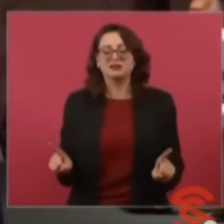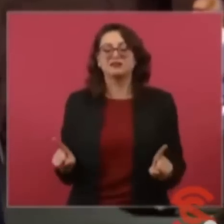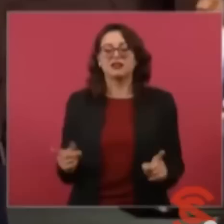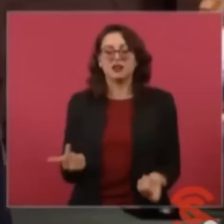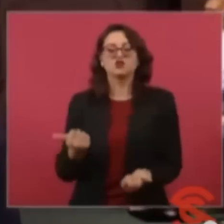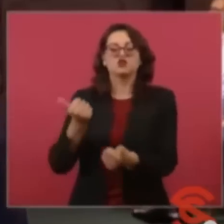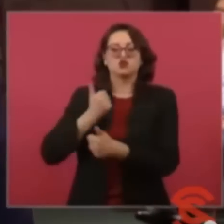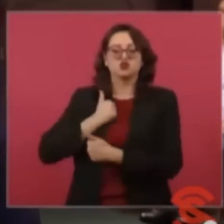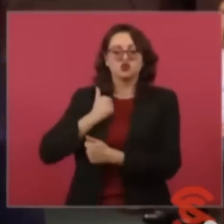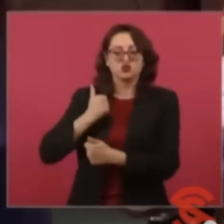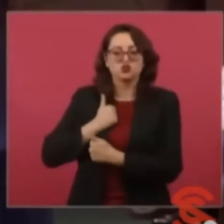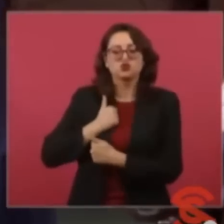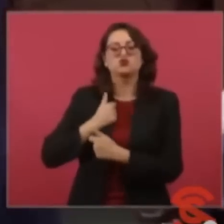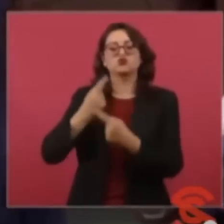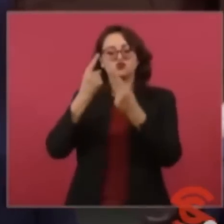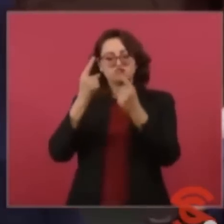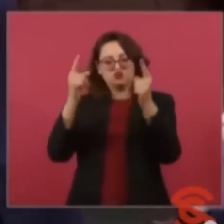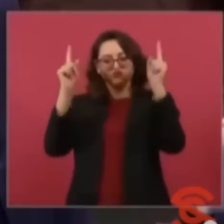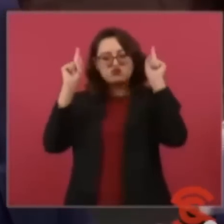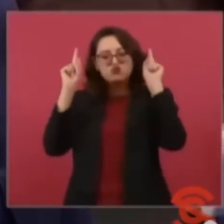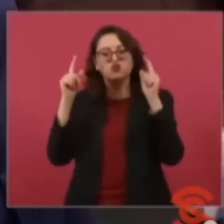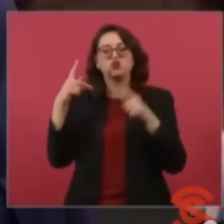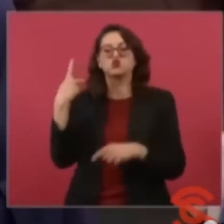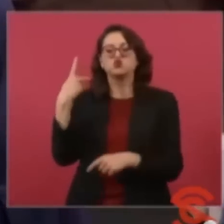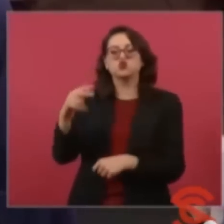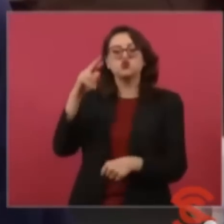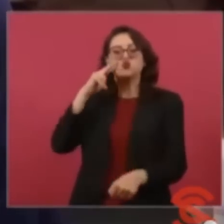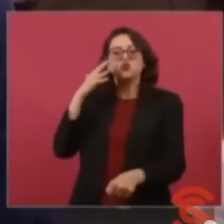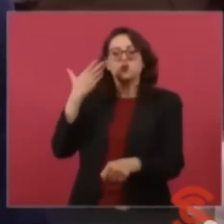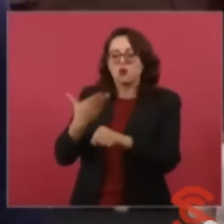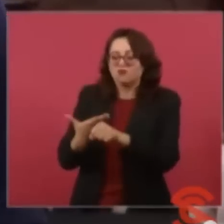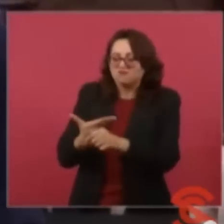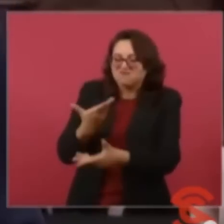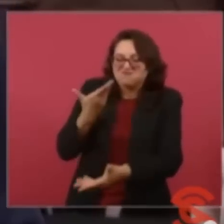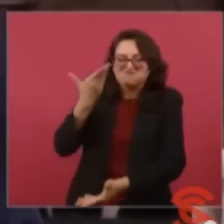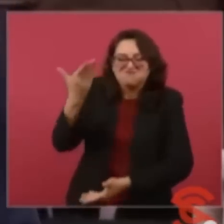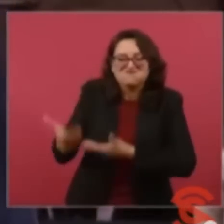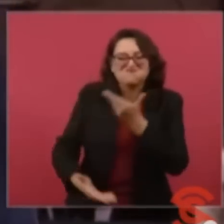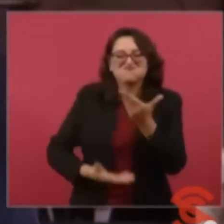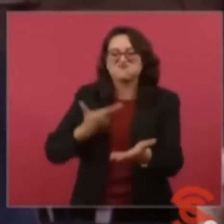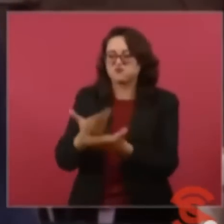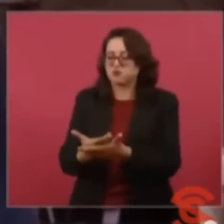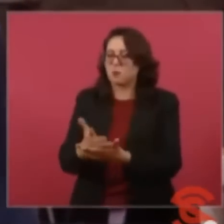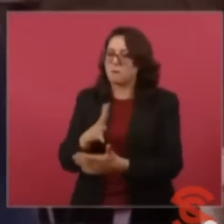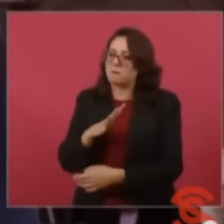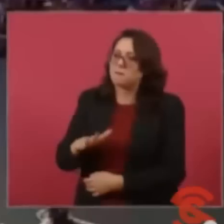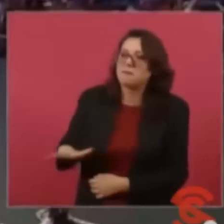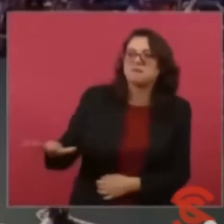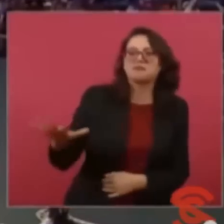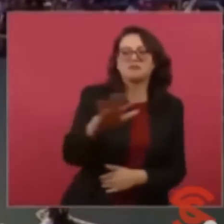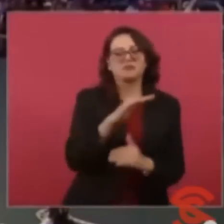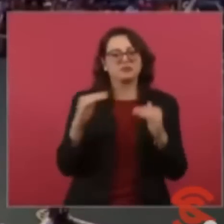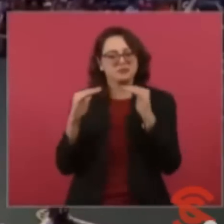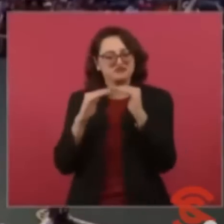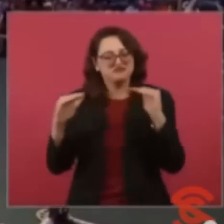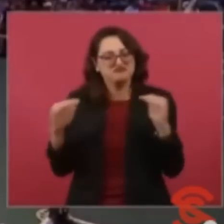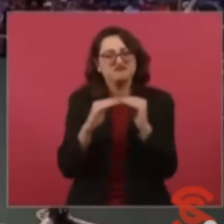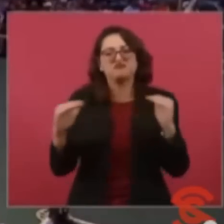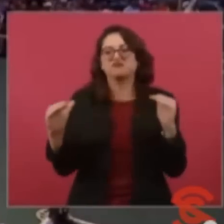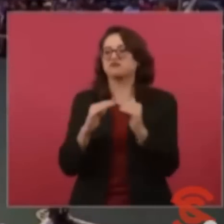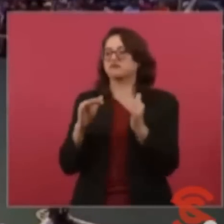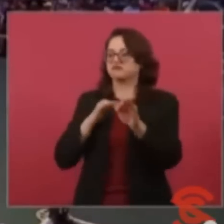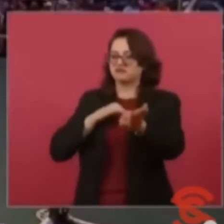manifiesto que los marinos y los soldados son pueblo uniformado, trabajadores, leales